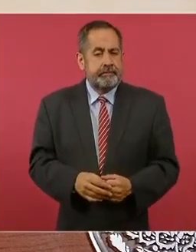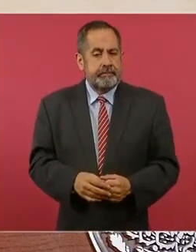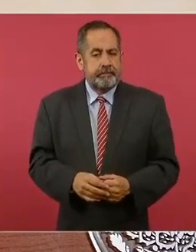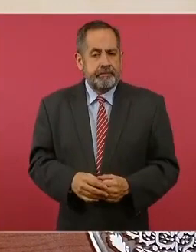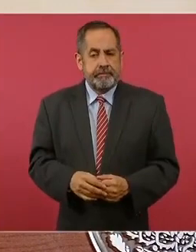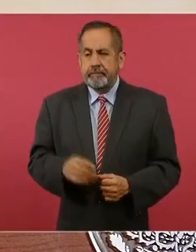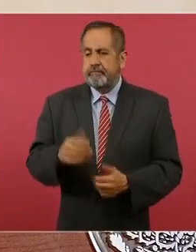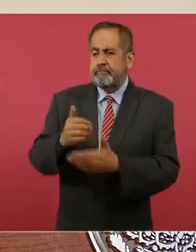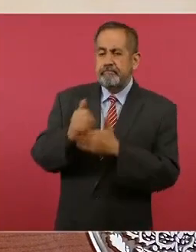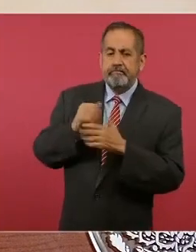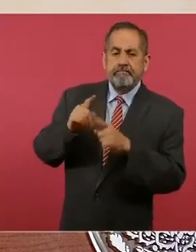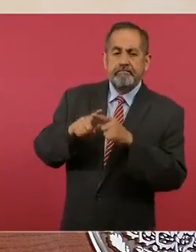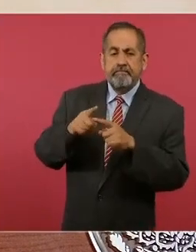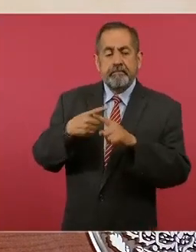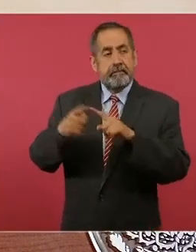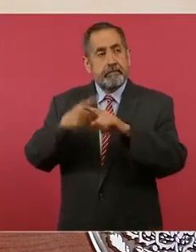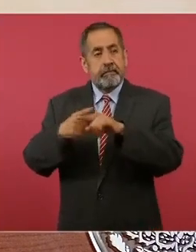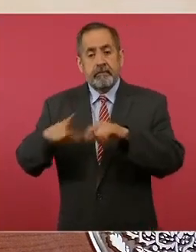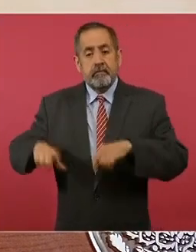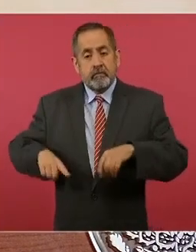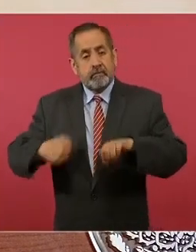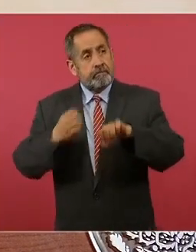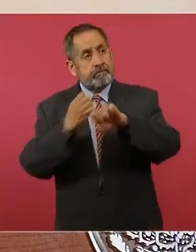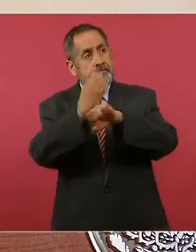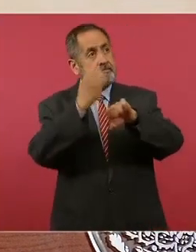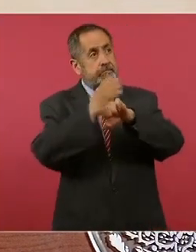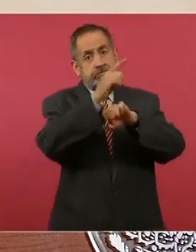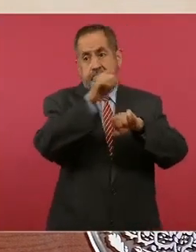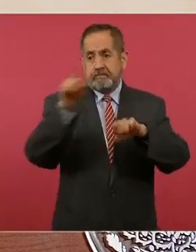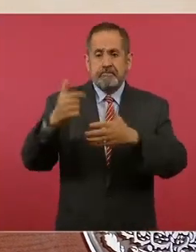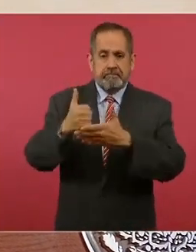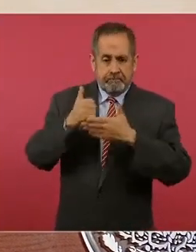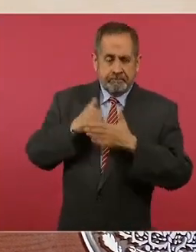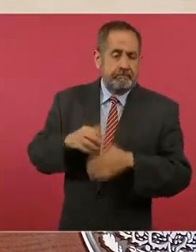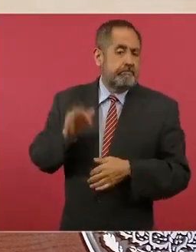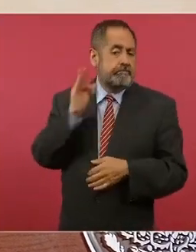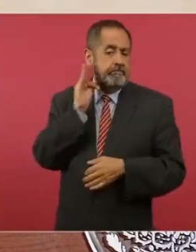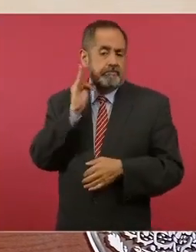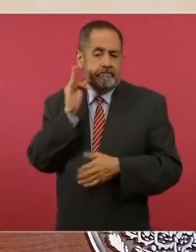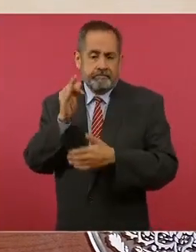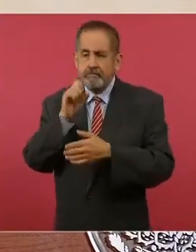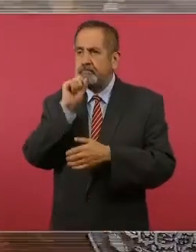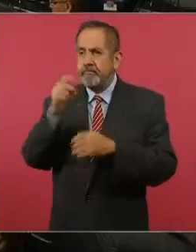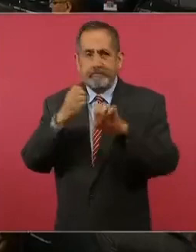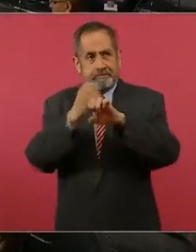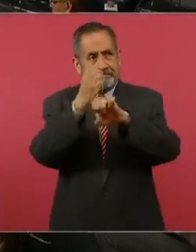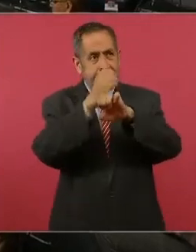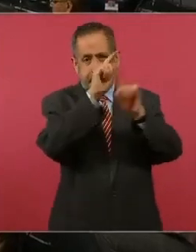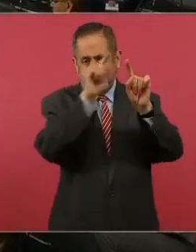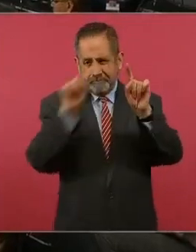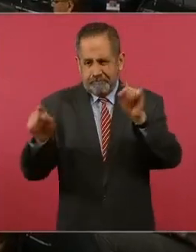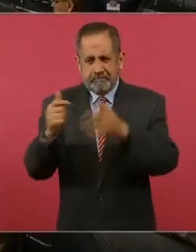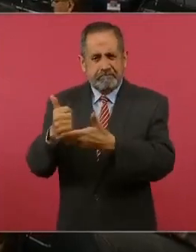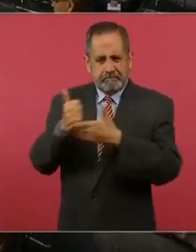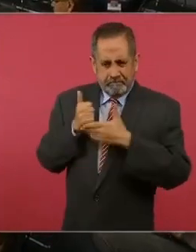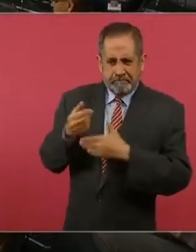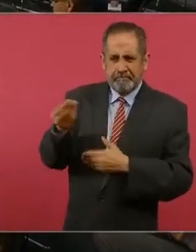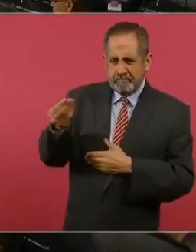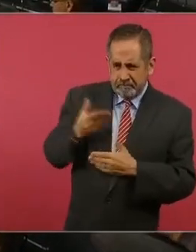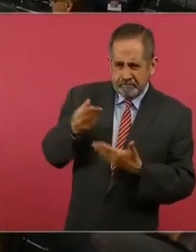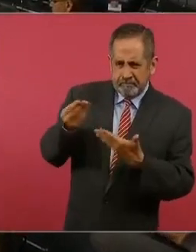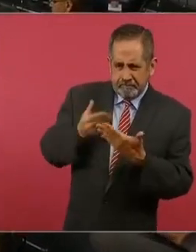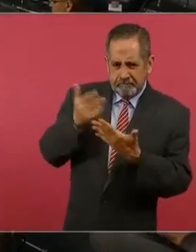Nos están ayudando los gobiernos estatales, las fiscalías de los estados